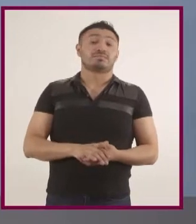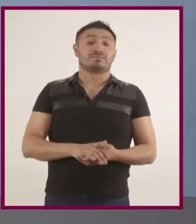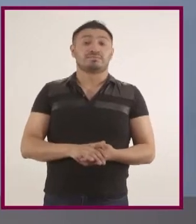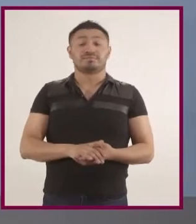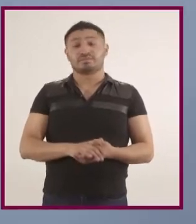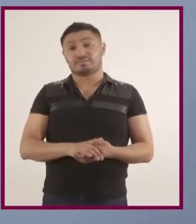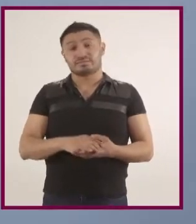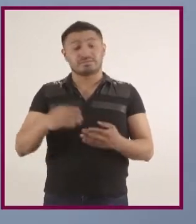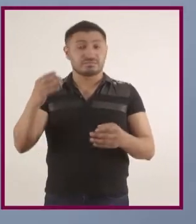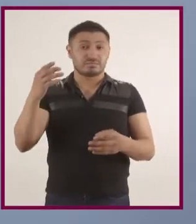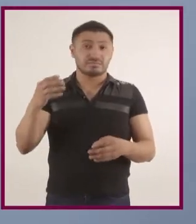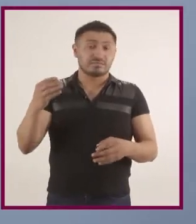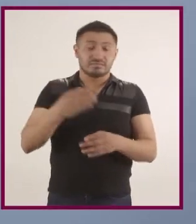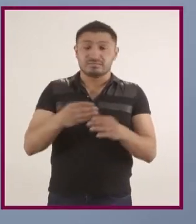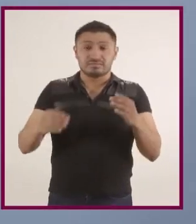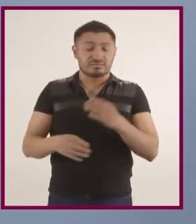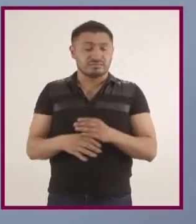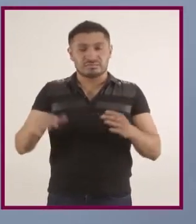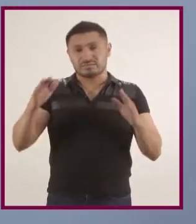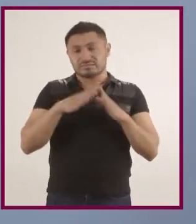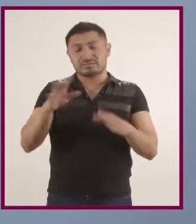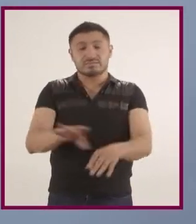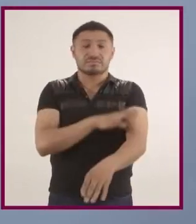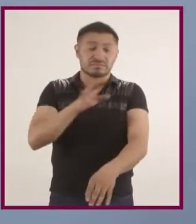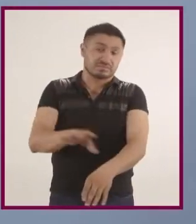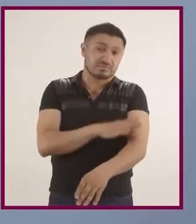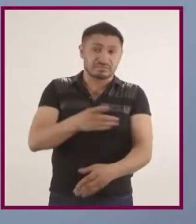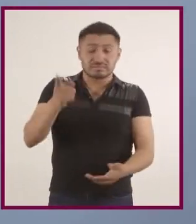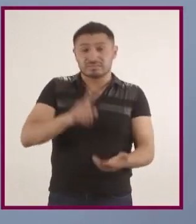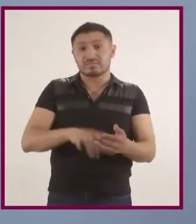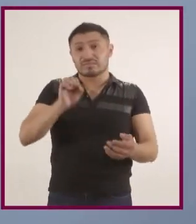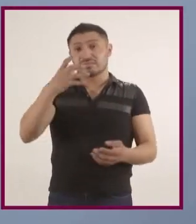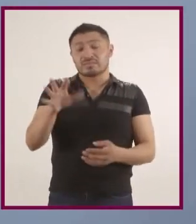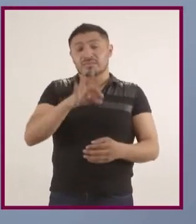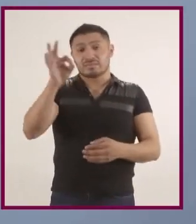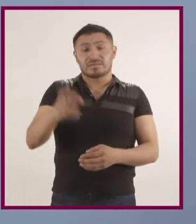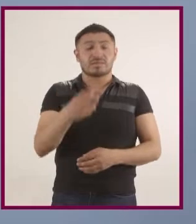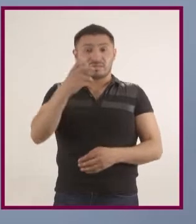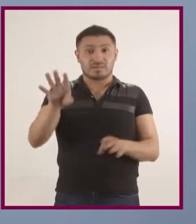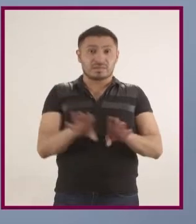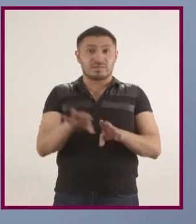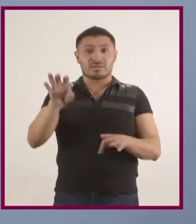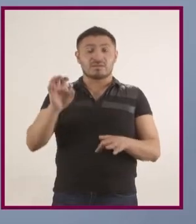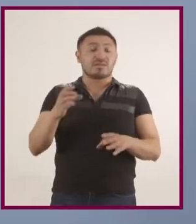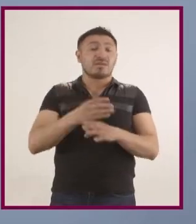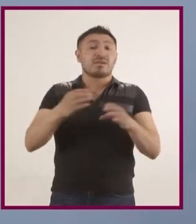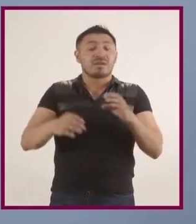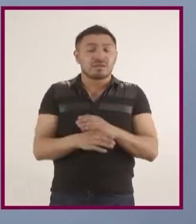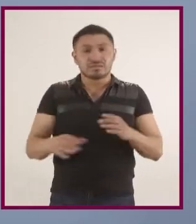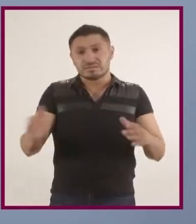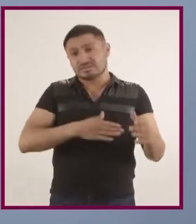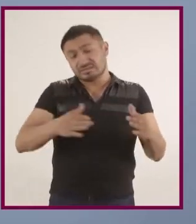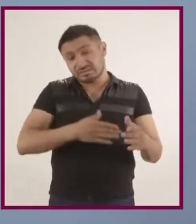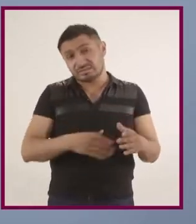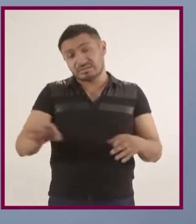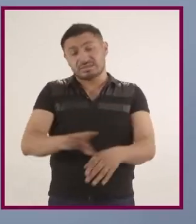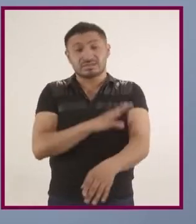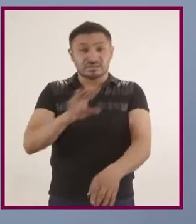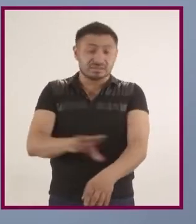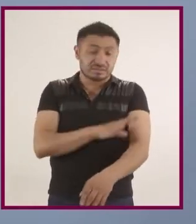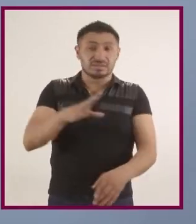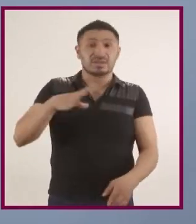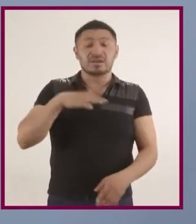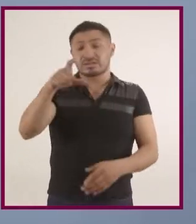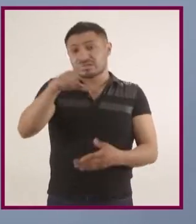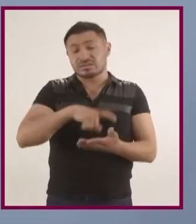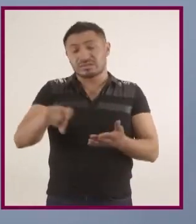los electrodomésticos el 65% de la energía consumida en un hogar es usada en electrodomésticos a comprarlos hay que